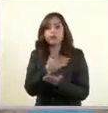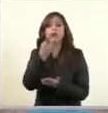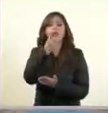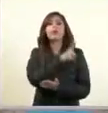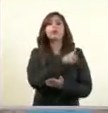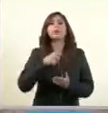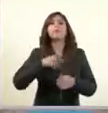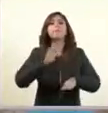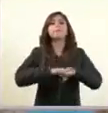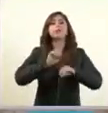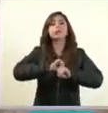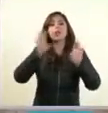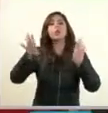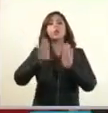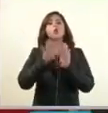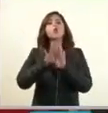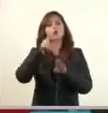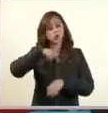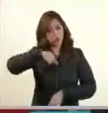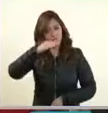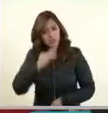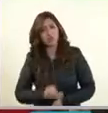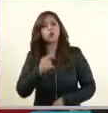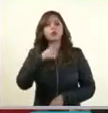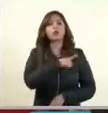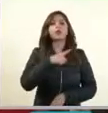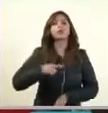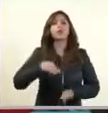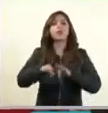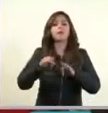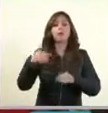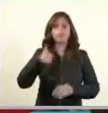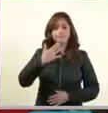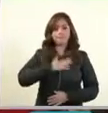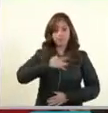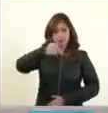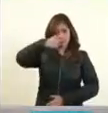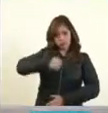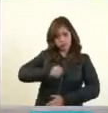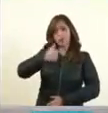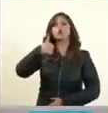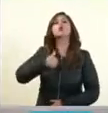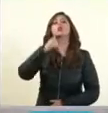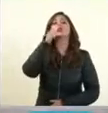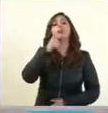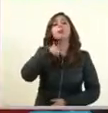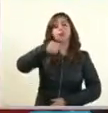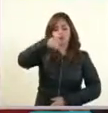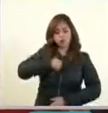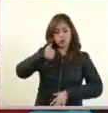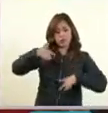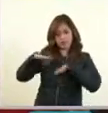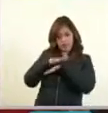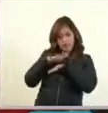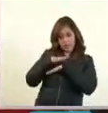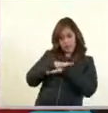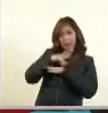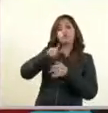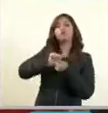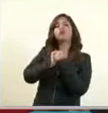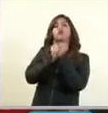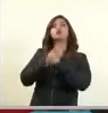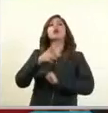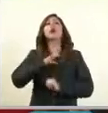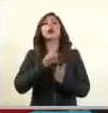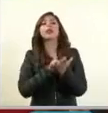tienes que ser digno de dirigir porque tú tienes que trabajar en ti mismo. Claro. Alguien que trabaja todos los días en sí mismo es capaz y tiene el